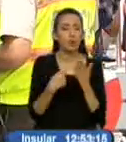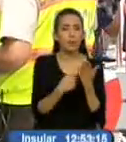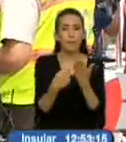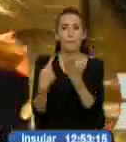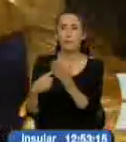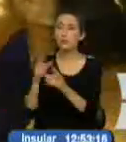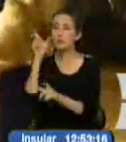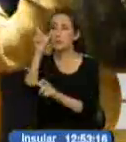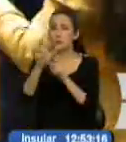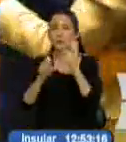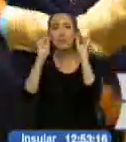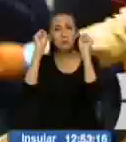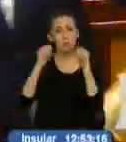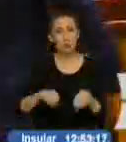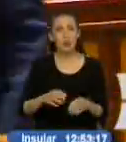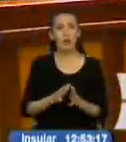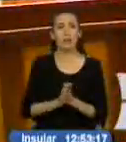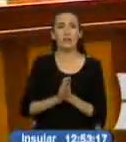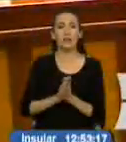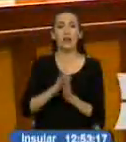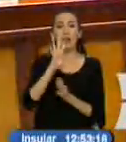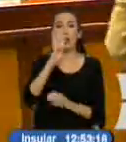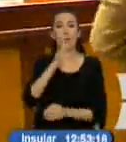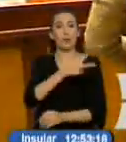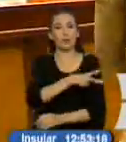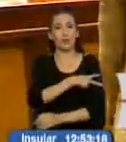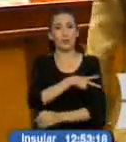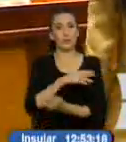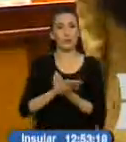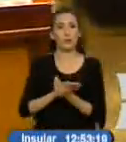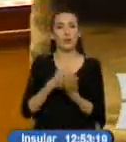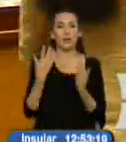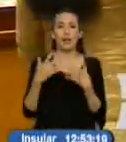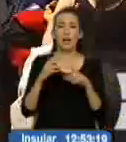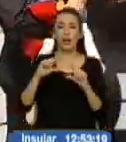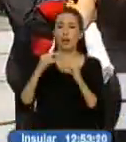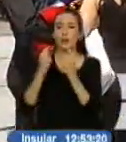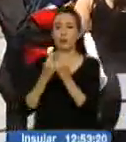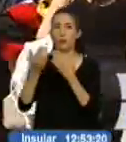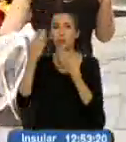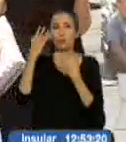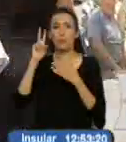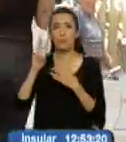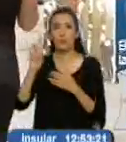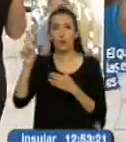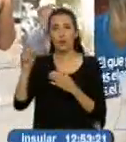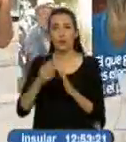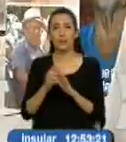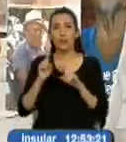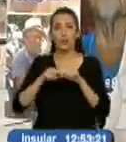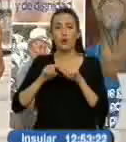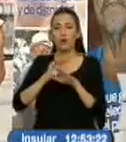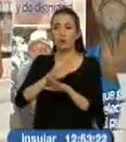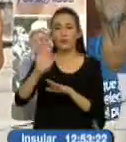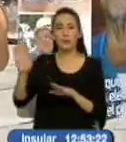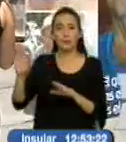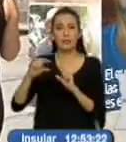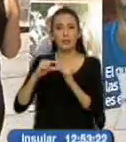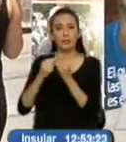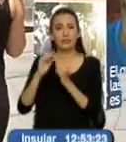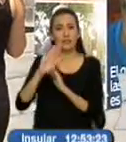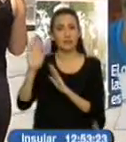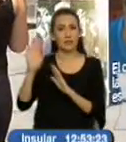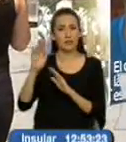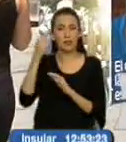las cualidades. Aunque esa cuarta vocalía entraría en disputa con la alianza Creo Suma. Es algo que le corresponde a Creo para cumplir